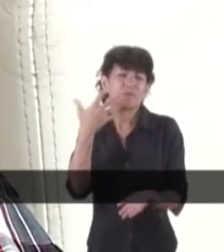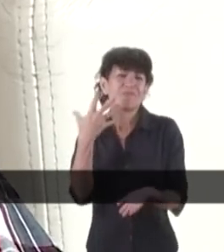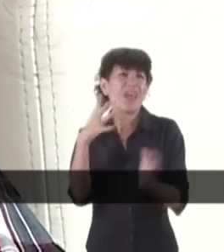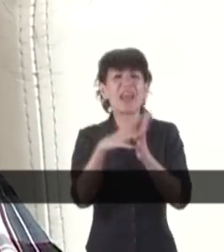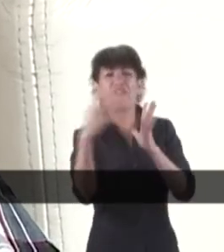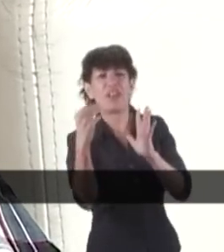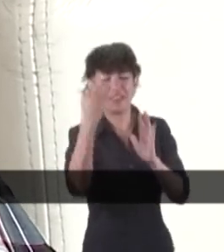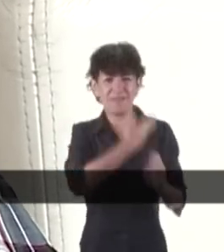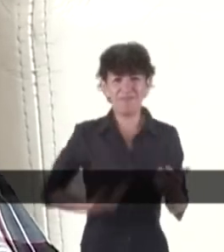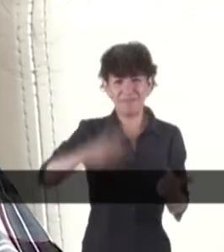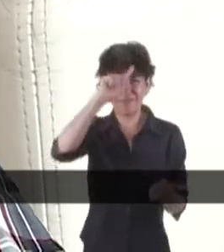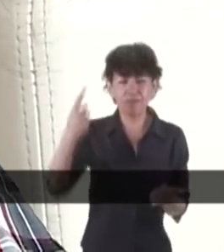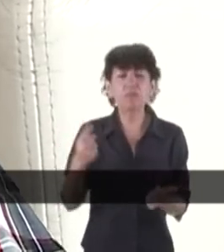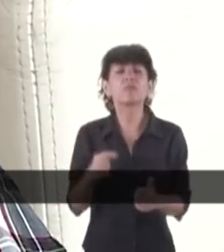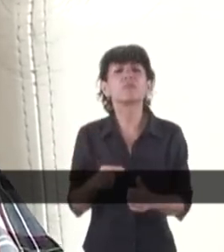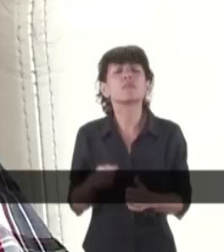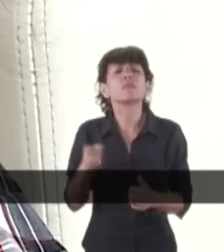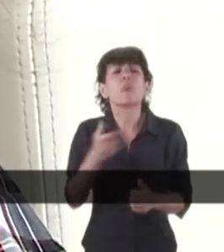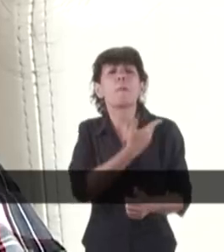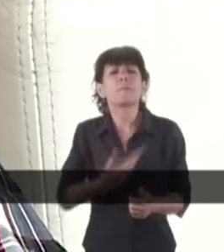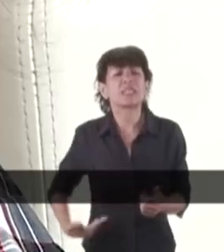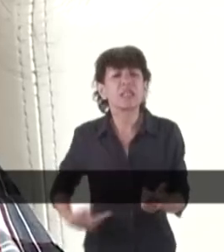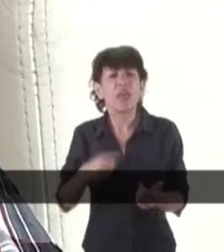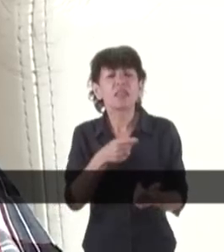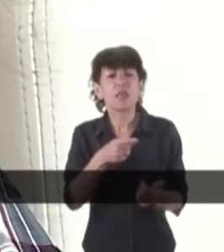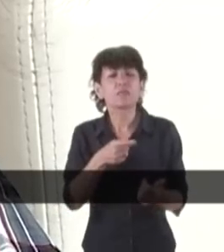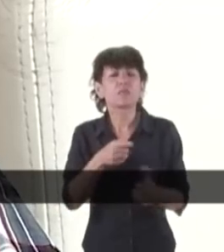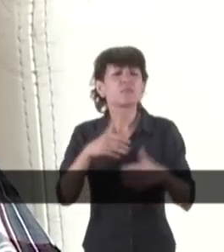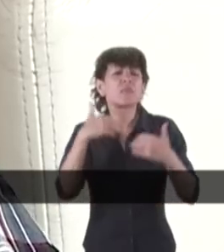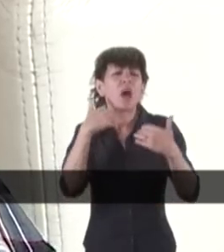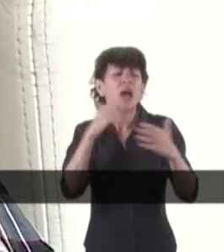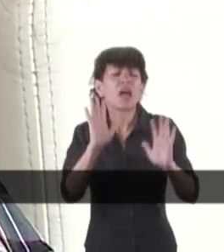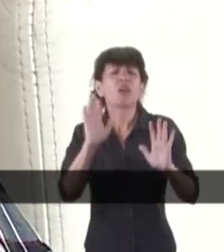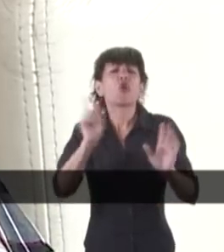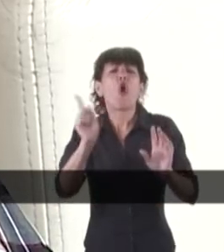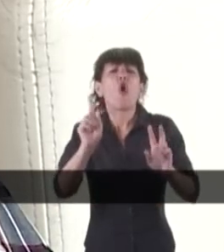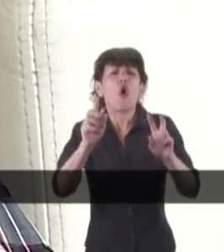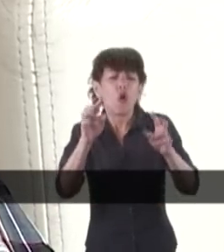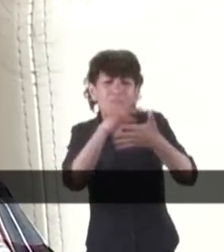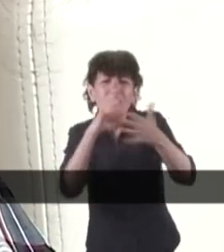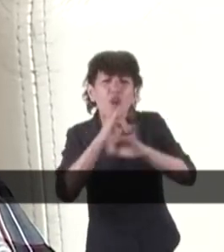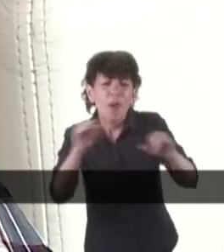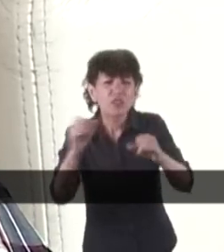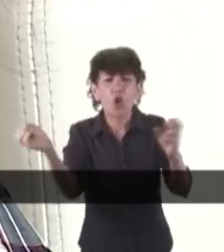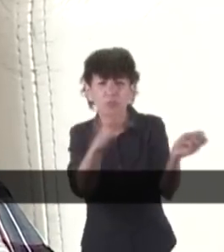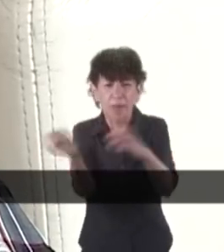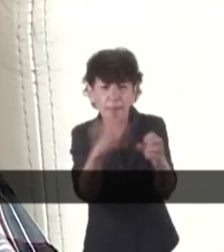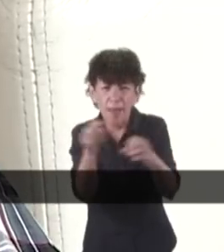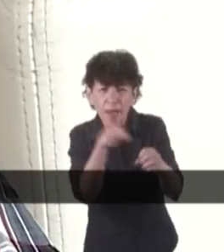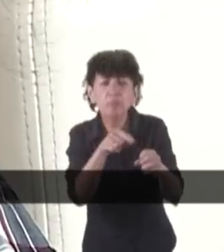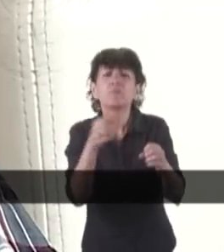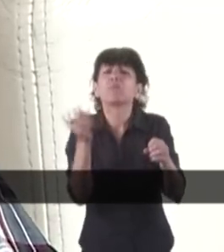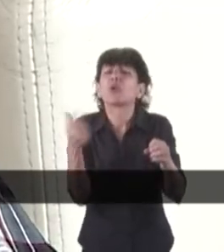presidente decidió en cadena nacional, independientemente al contenido de los chats y la investigación pertinente que habrá, por qué el